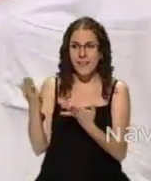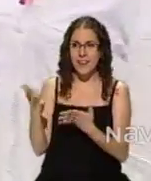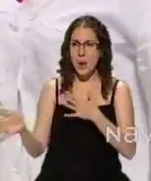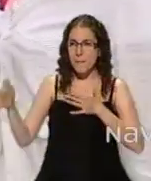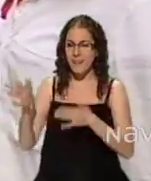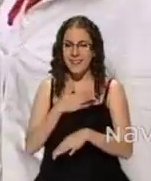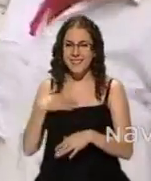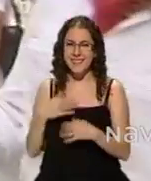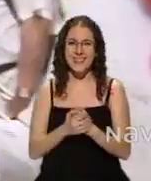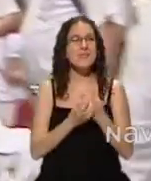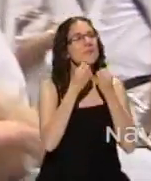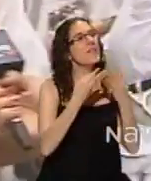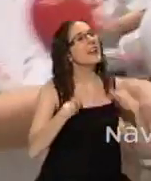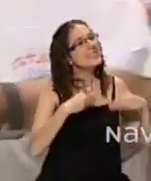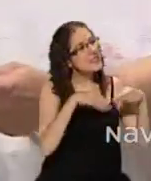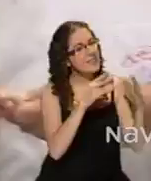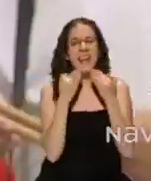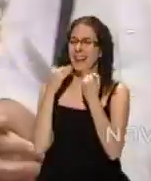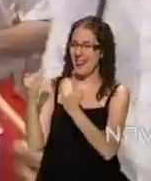a disfrutar. Gracias. Vale.